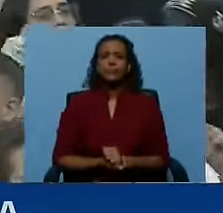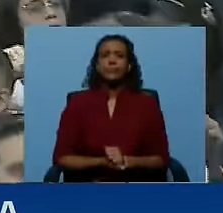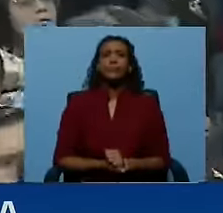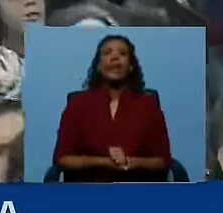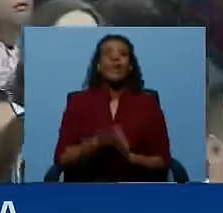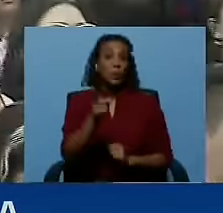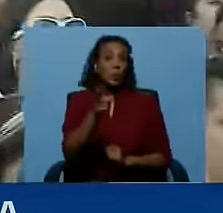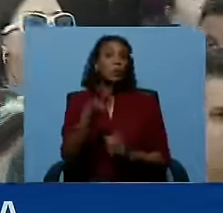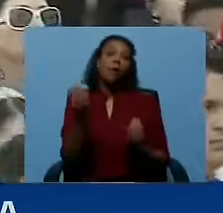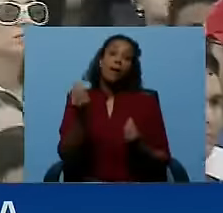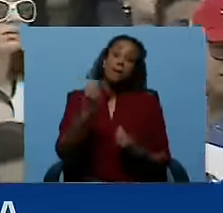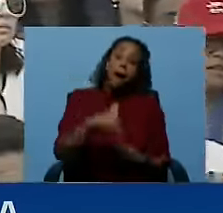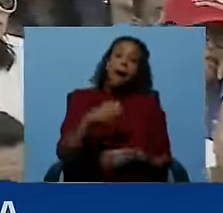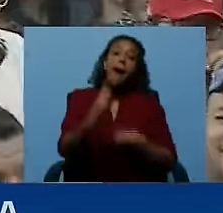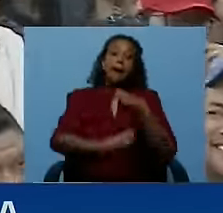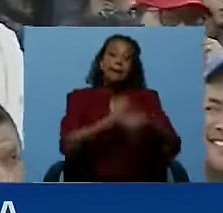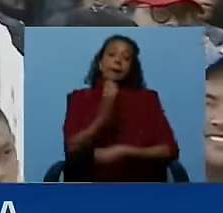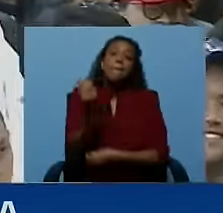Entonces hay que hacer más.